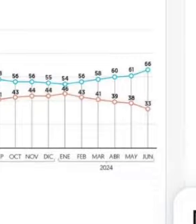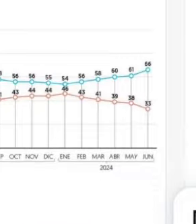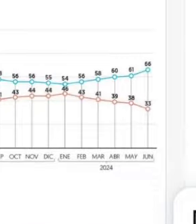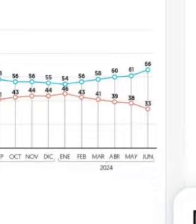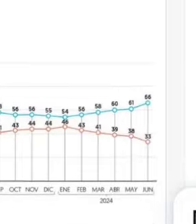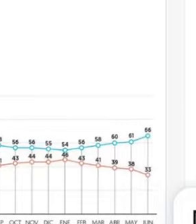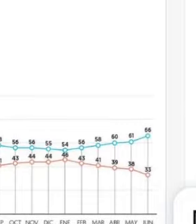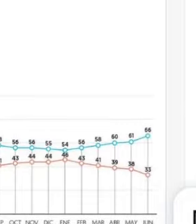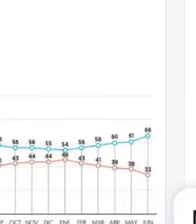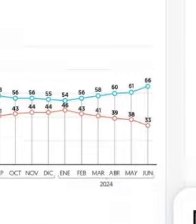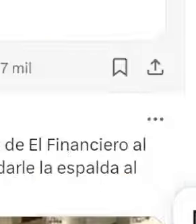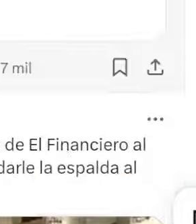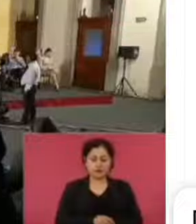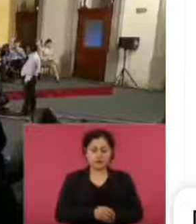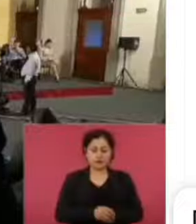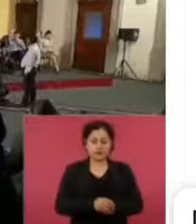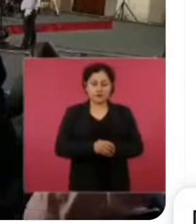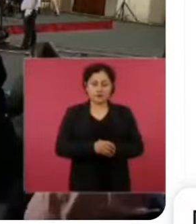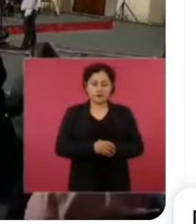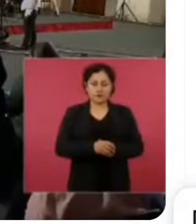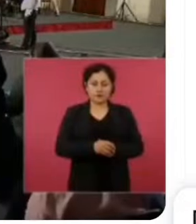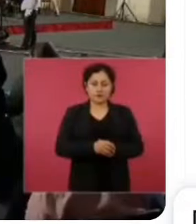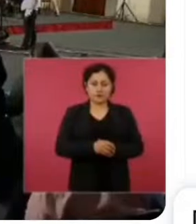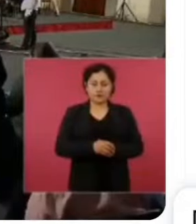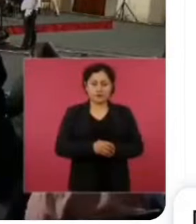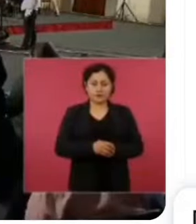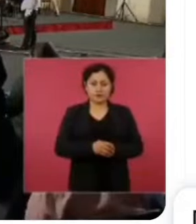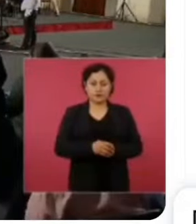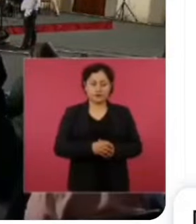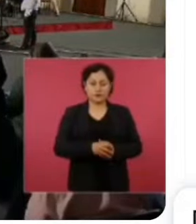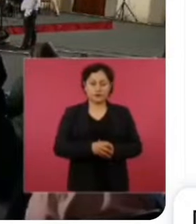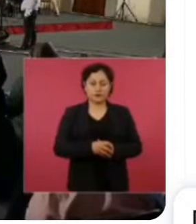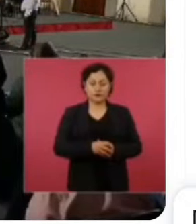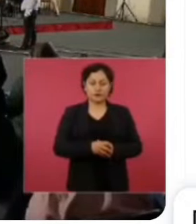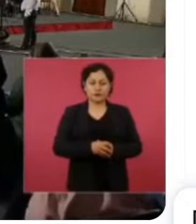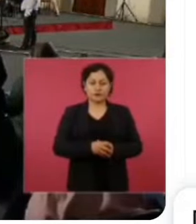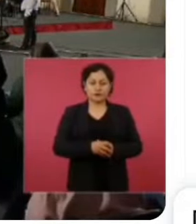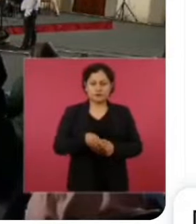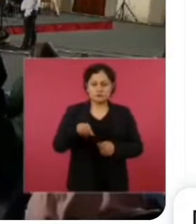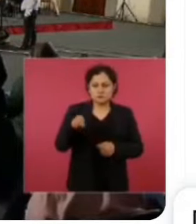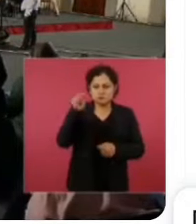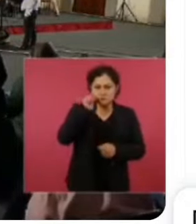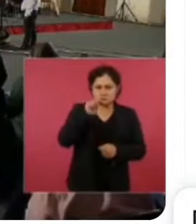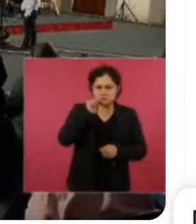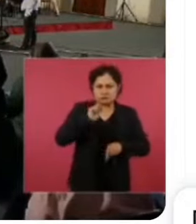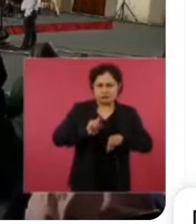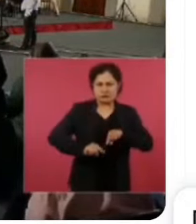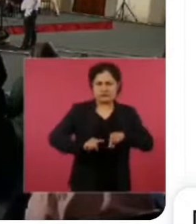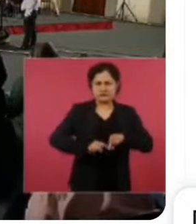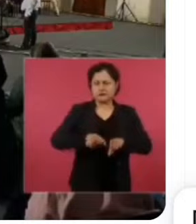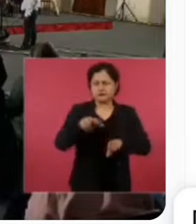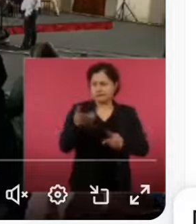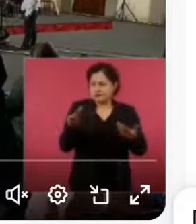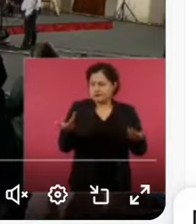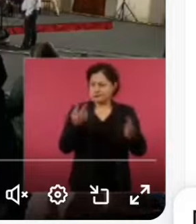medición por parte de El Financiero. Y esto lo presenta ya de regreso, mis estimados amigas y amigos pregoneros, el propio